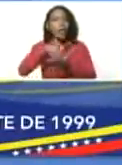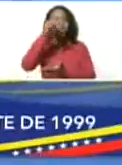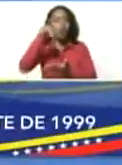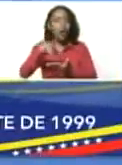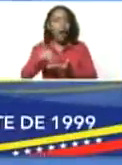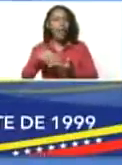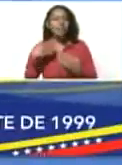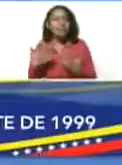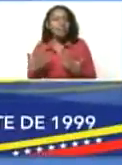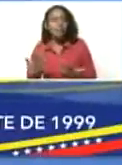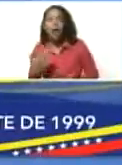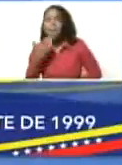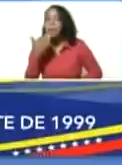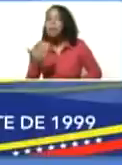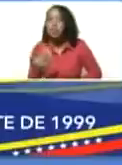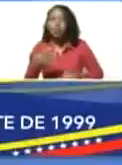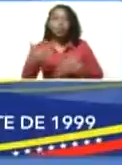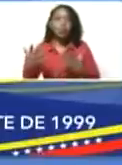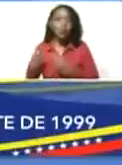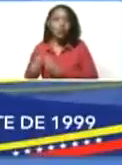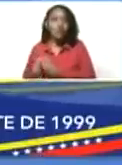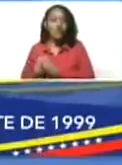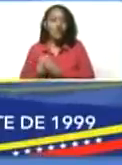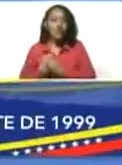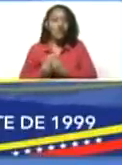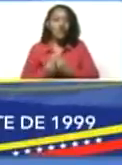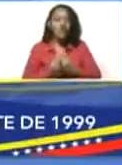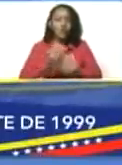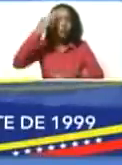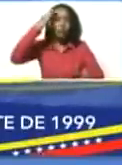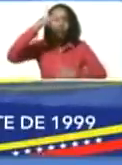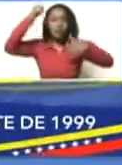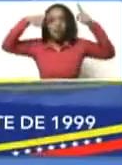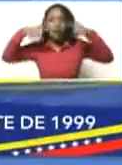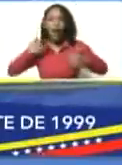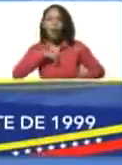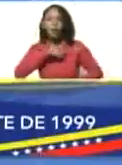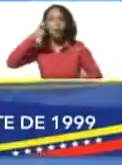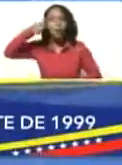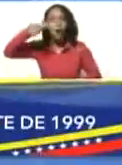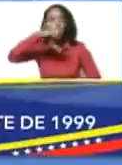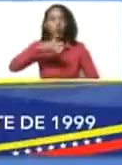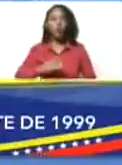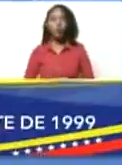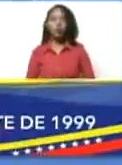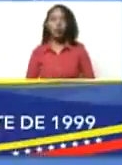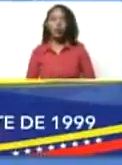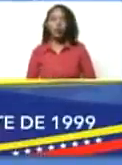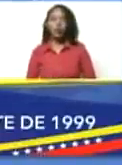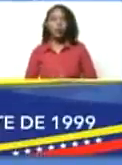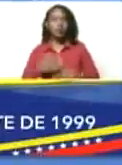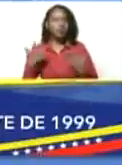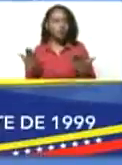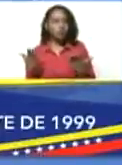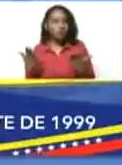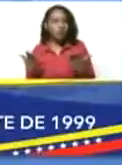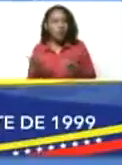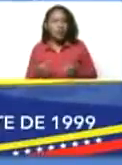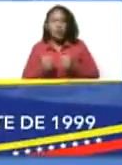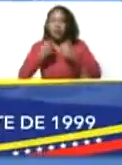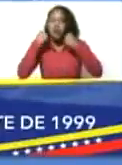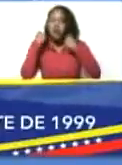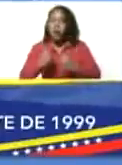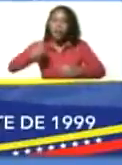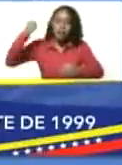que permitieron acompañar al comandante Chávez y a nuestro pueblo en la intensa